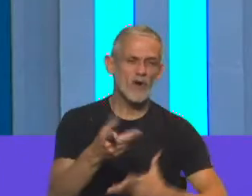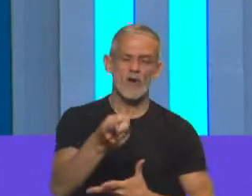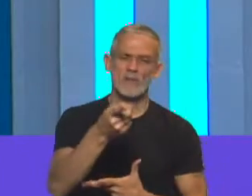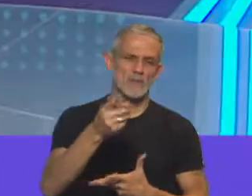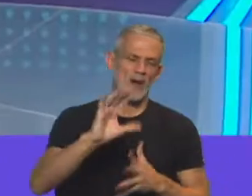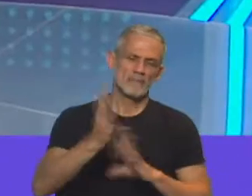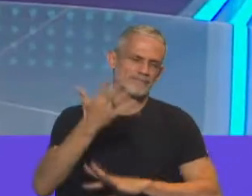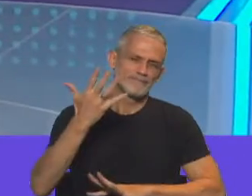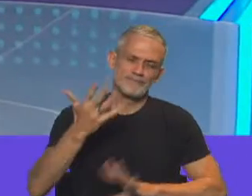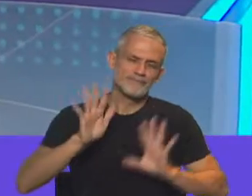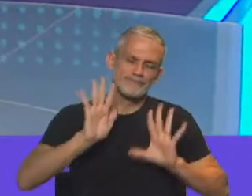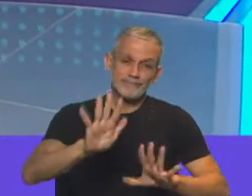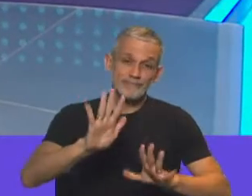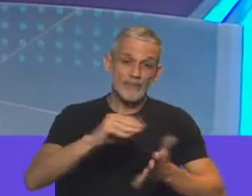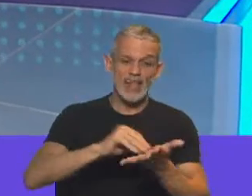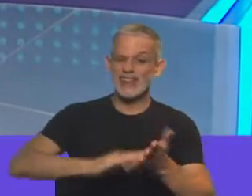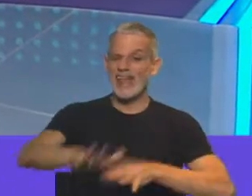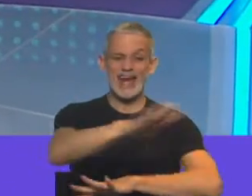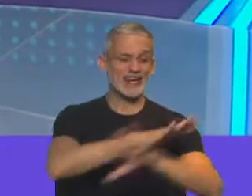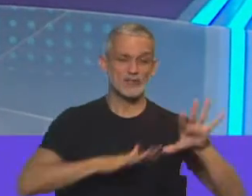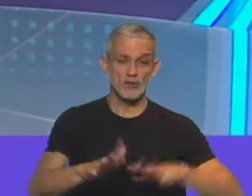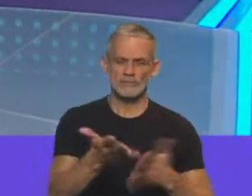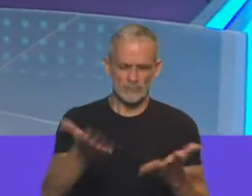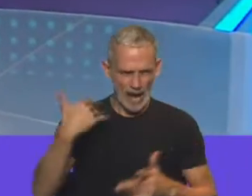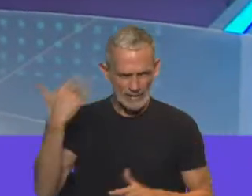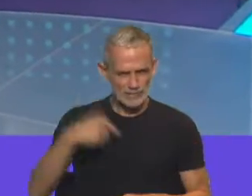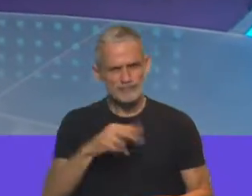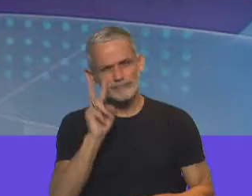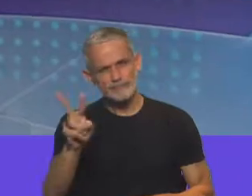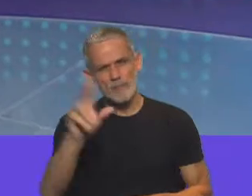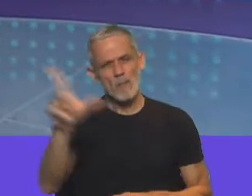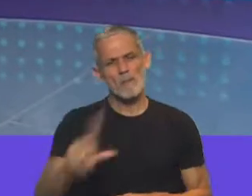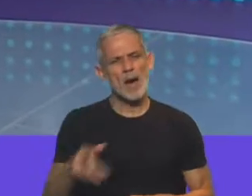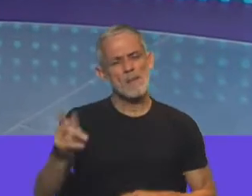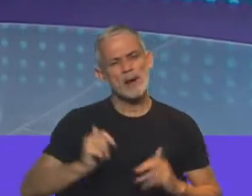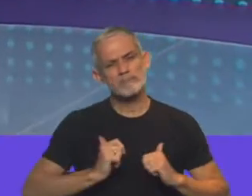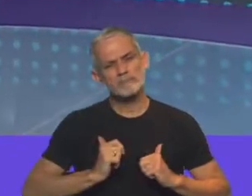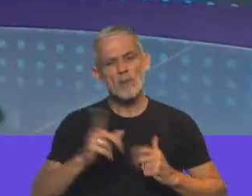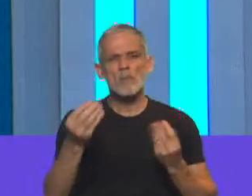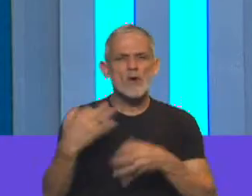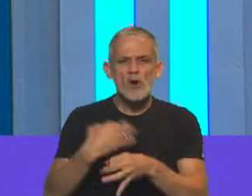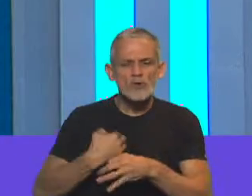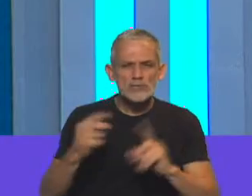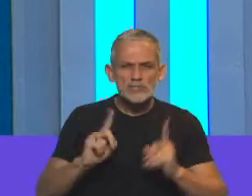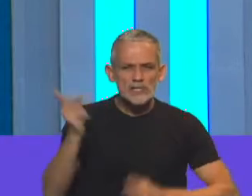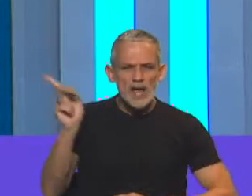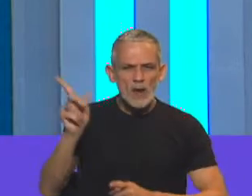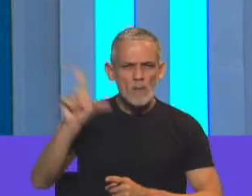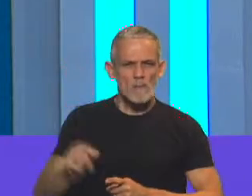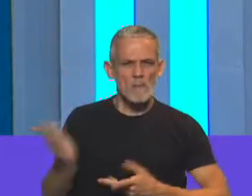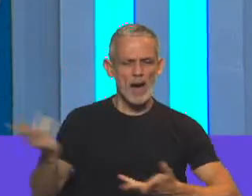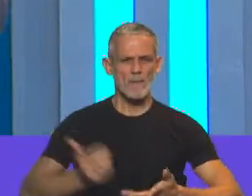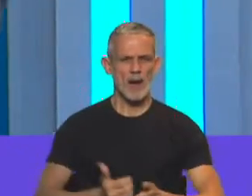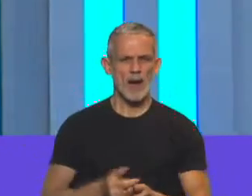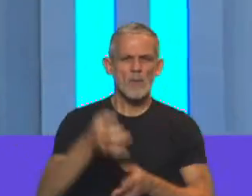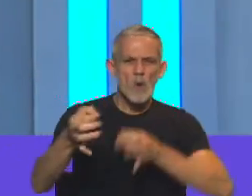los territorios y ayer me quedé mirando dios porque no nos enseñaron esto cuál era la